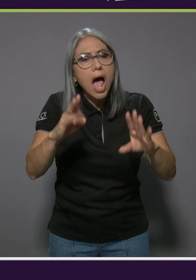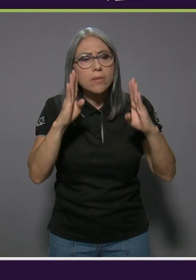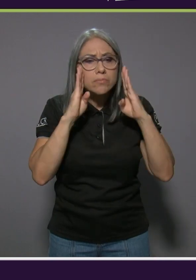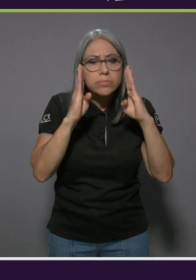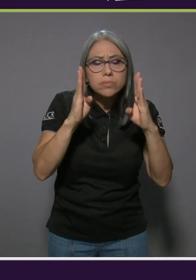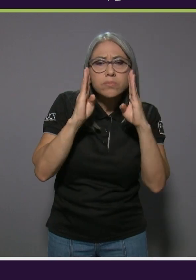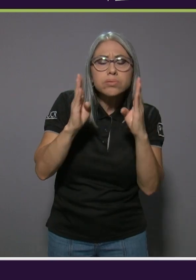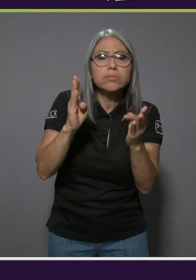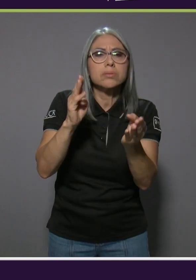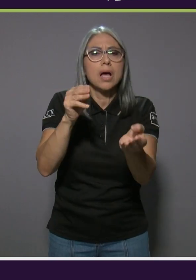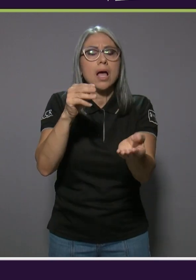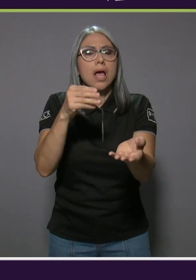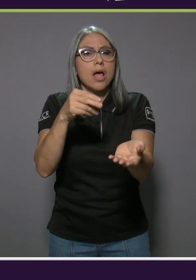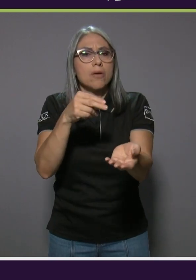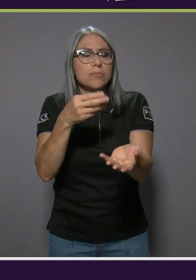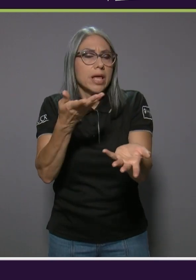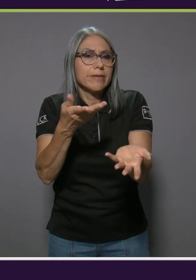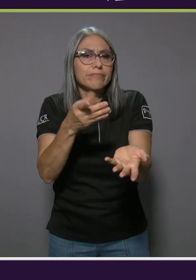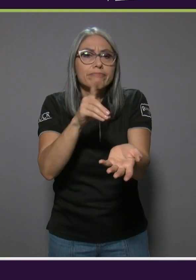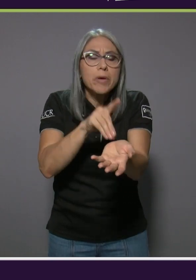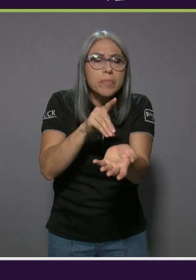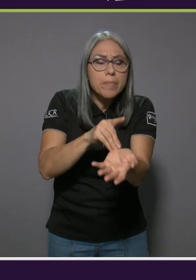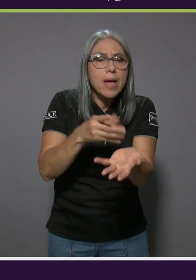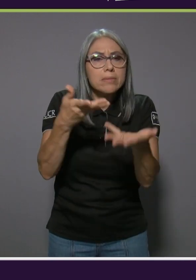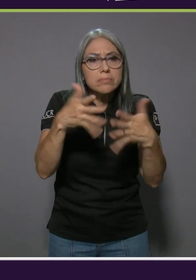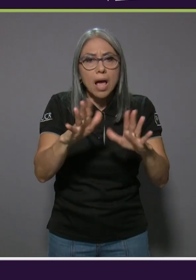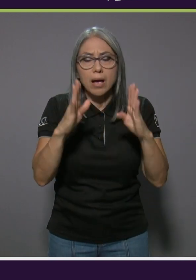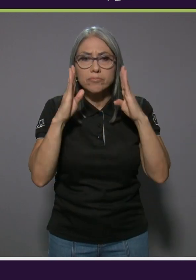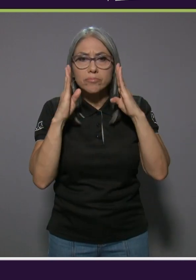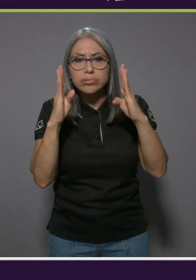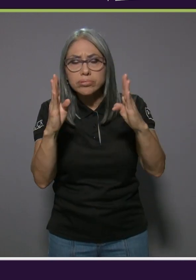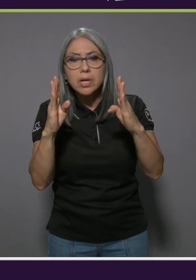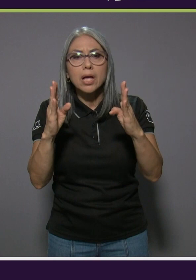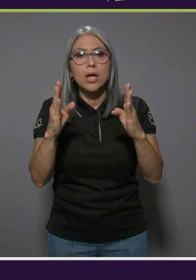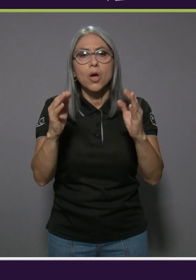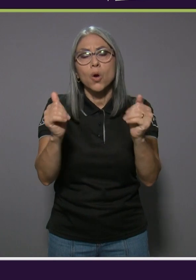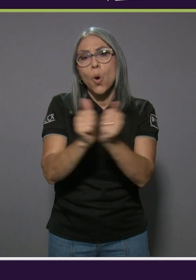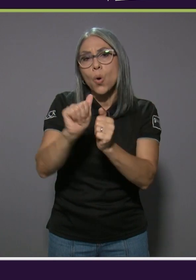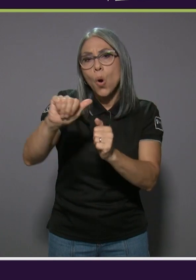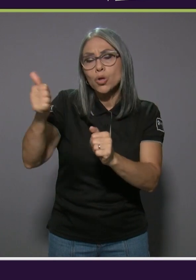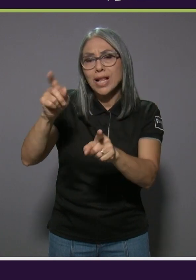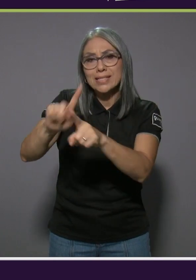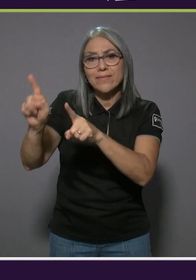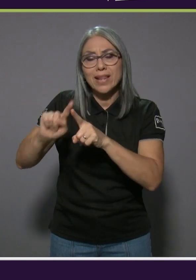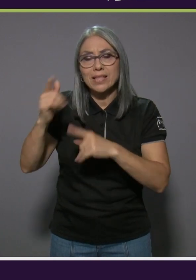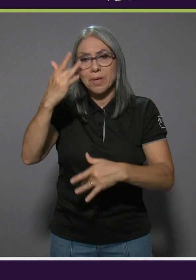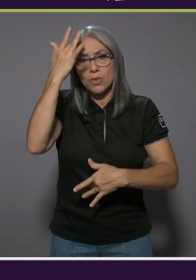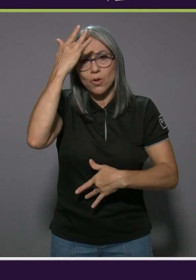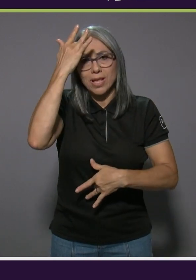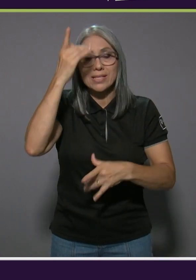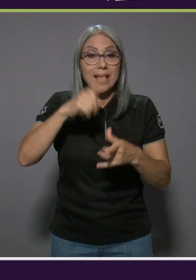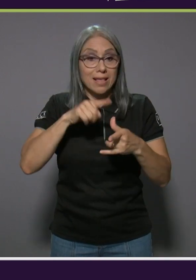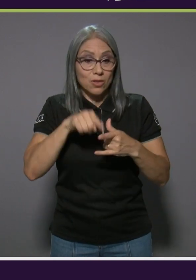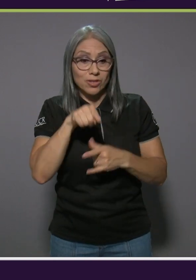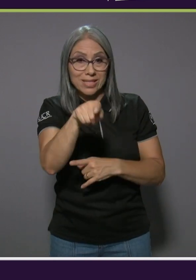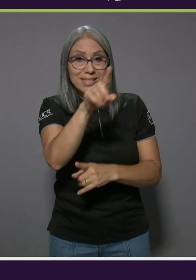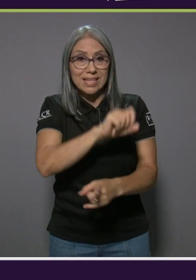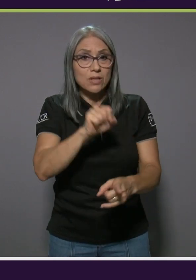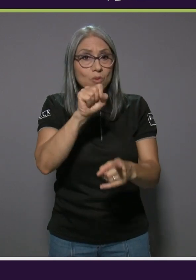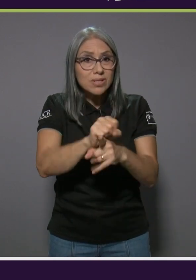con ayuda externa, digamos, de otras patologías, que me genere a mí que la situación, al no